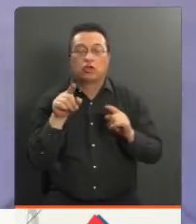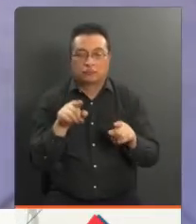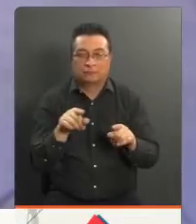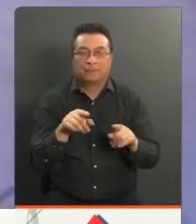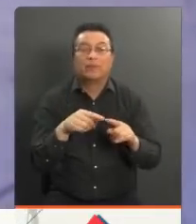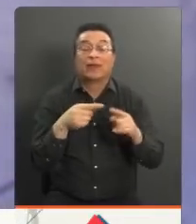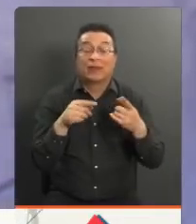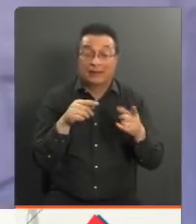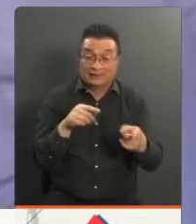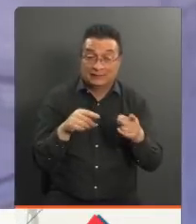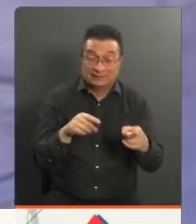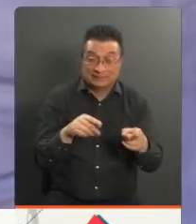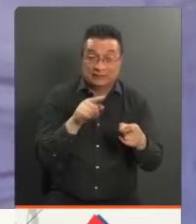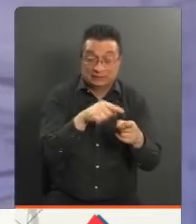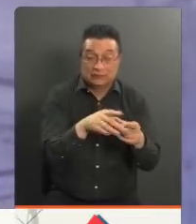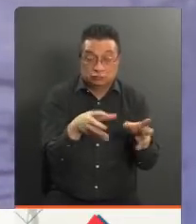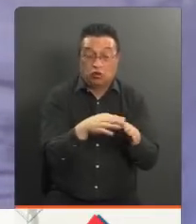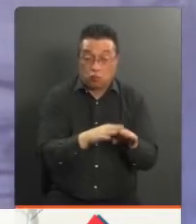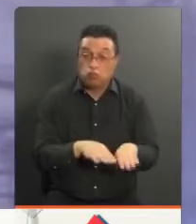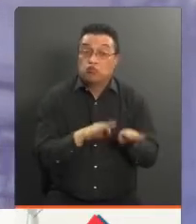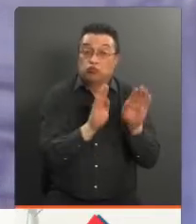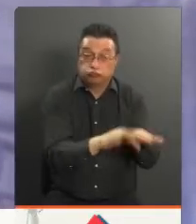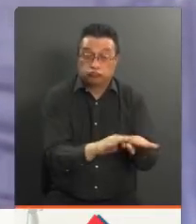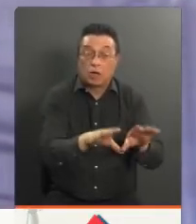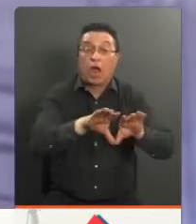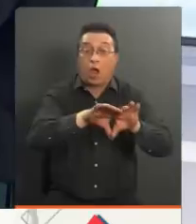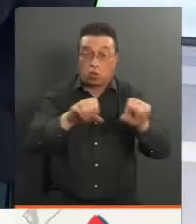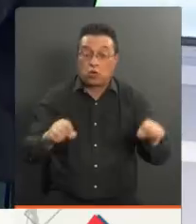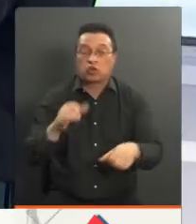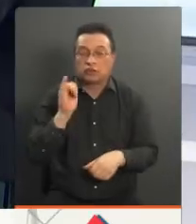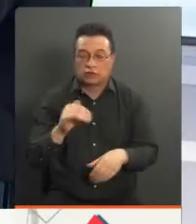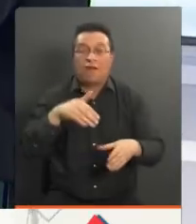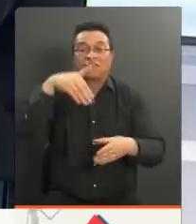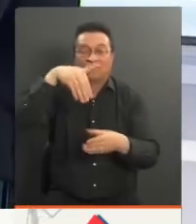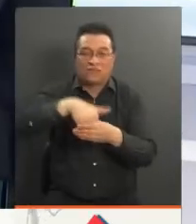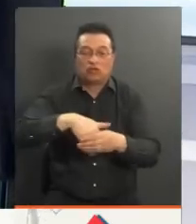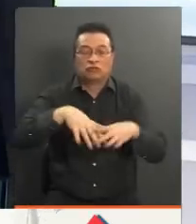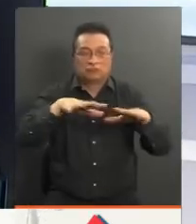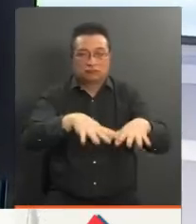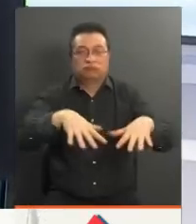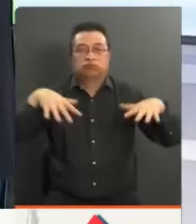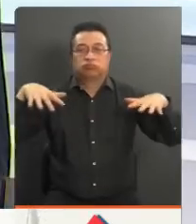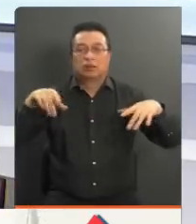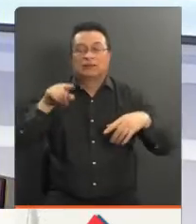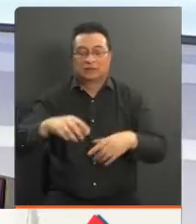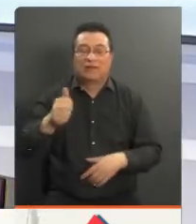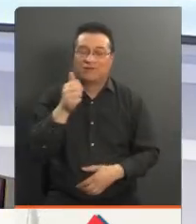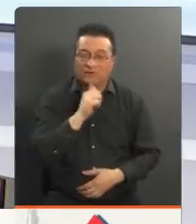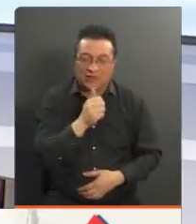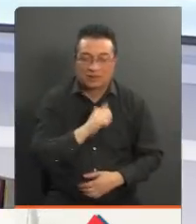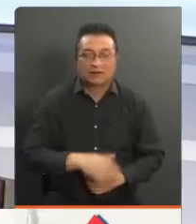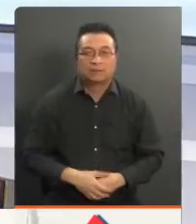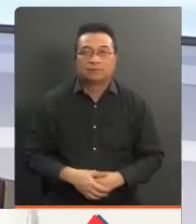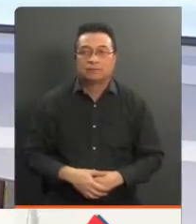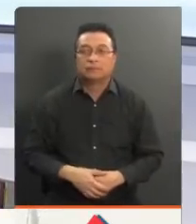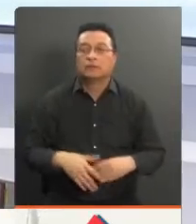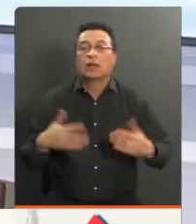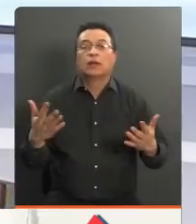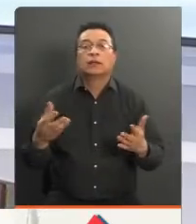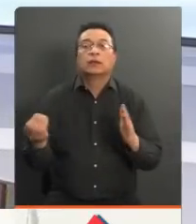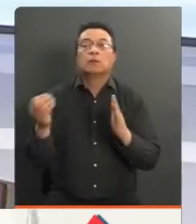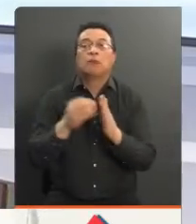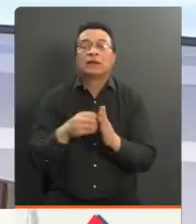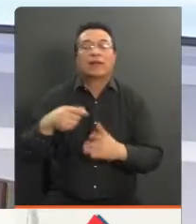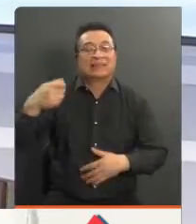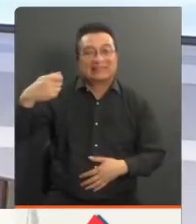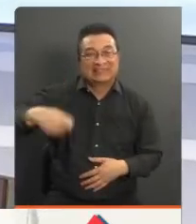que respaldaron este acuerdo y que le podrían dar los votos en el pleno. Eso todavía falta. ¿Qué más? ¿Qué más? Lo del Senado. ¿Te acuerdas